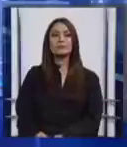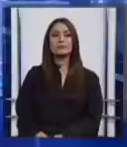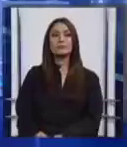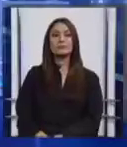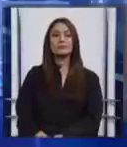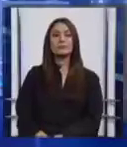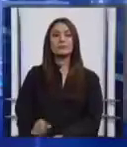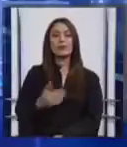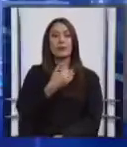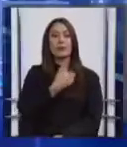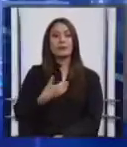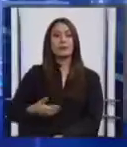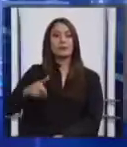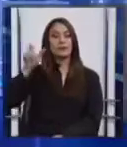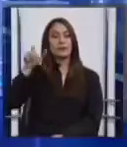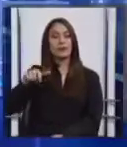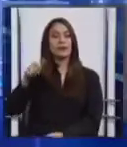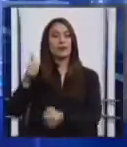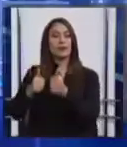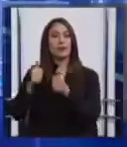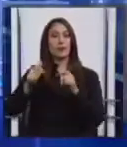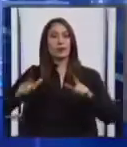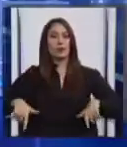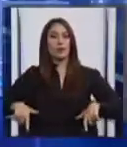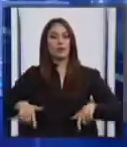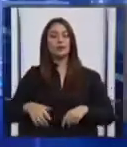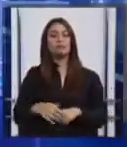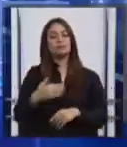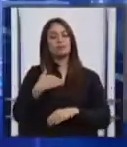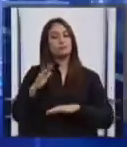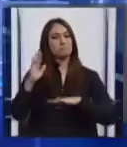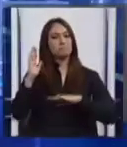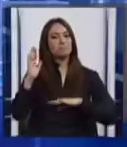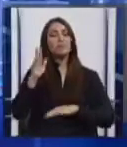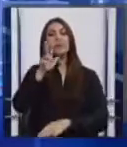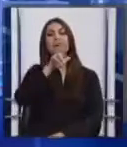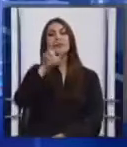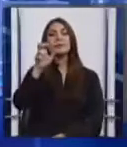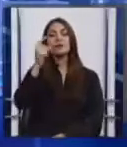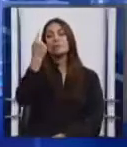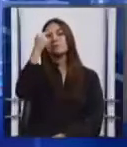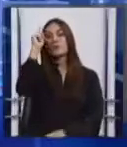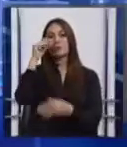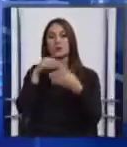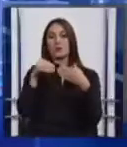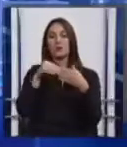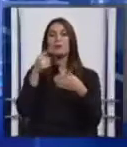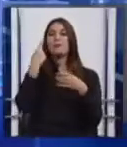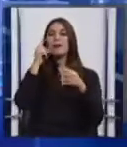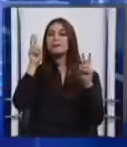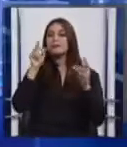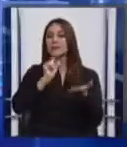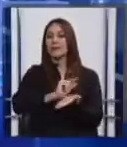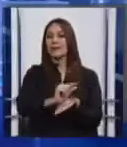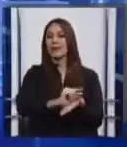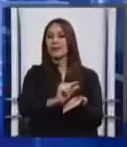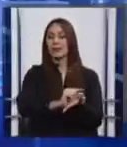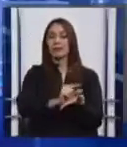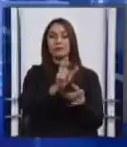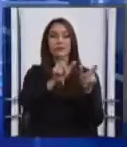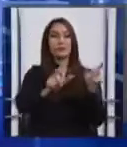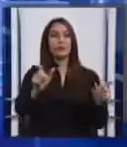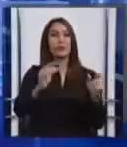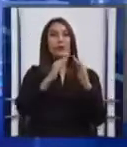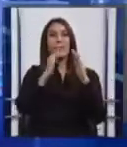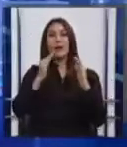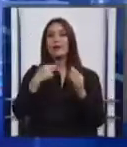aspirante a la presidencia por Alianza País, Lenín Moreno, se comprometió a entregar 300 millones de dólares en créditos para que las amas de casa